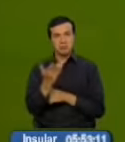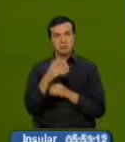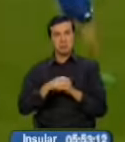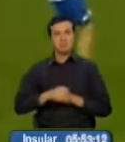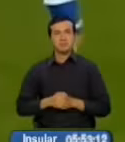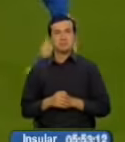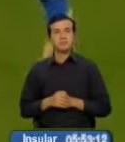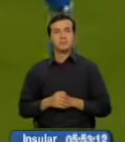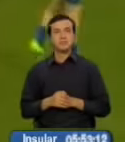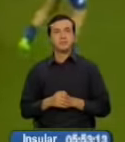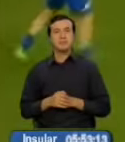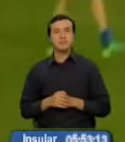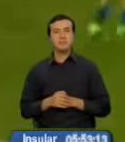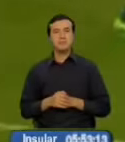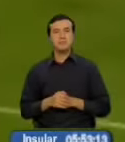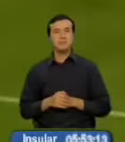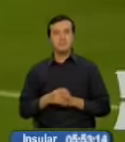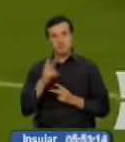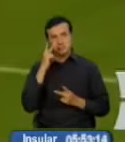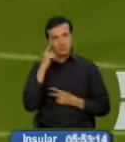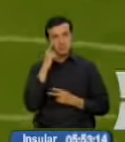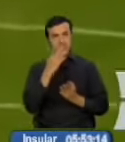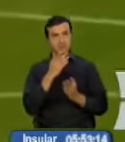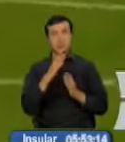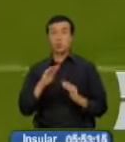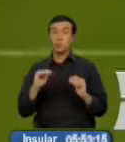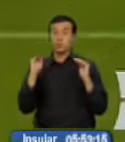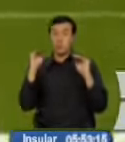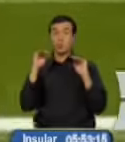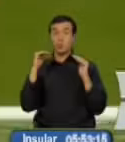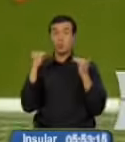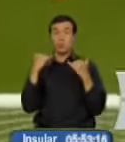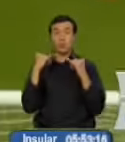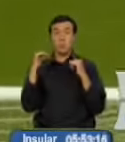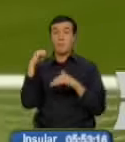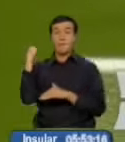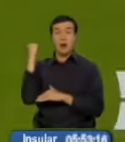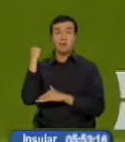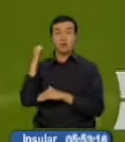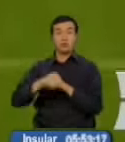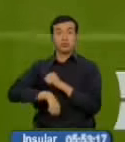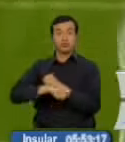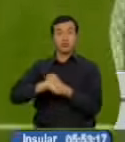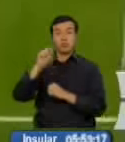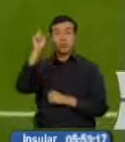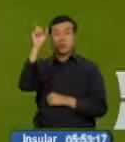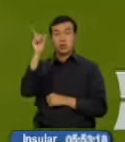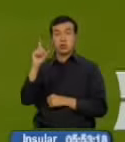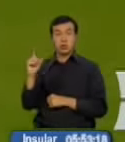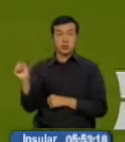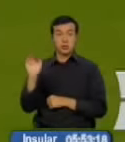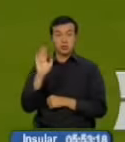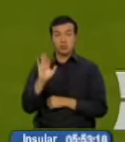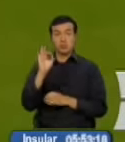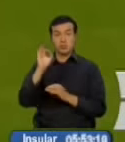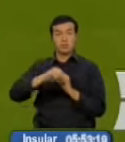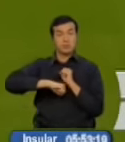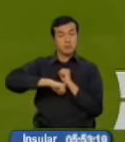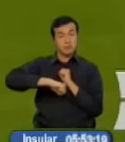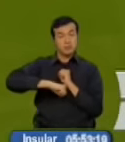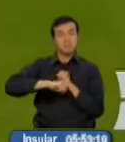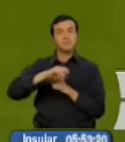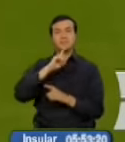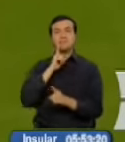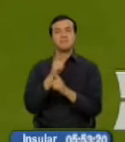Totti, otra de las grandes figuras del balompié mundial, del fútbol italiano de manera particular, que definía de esta manera